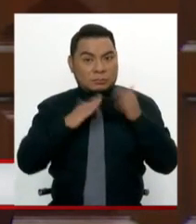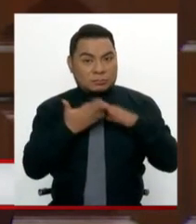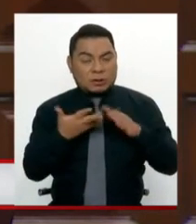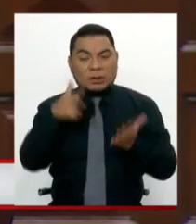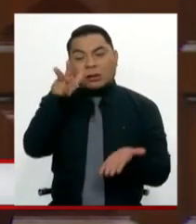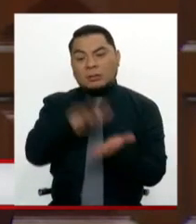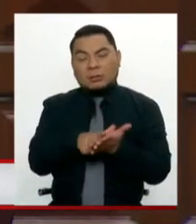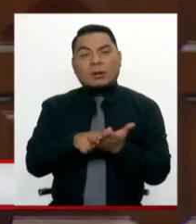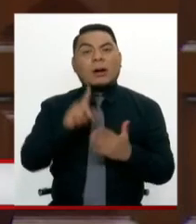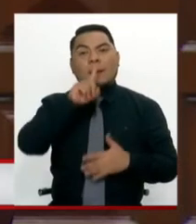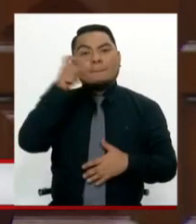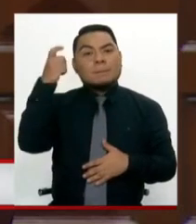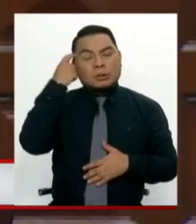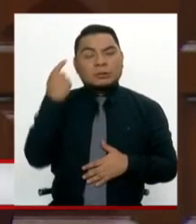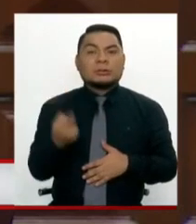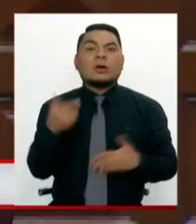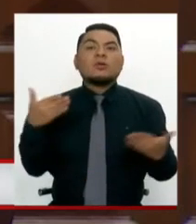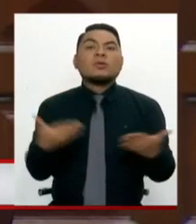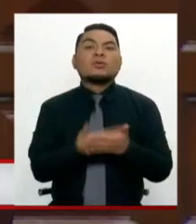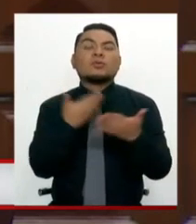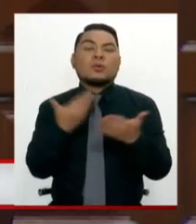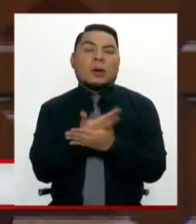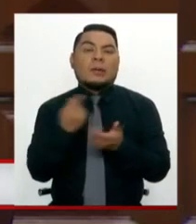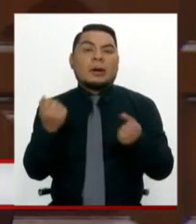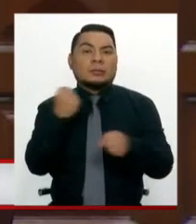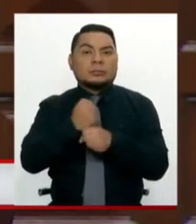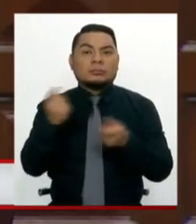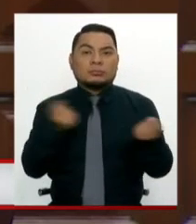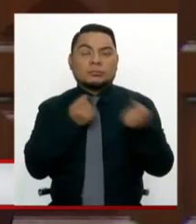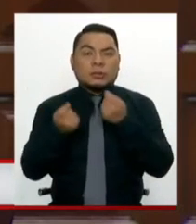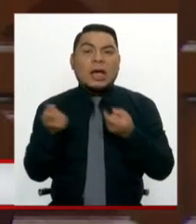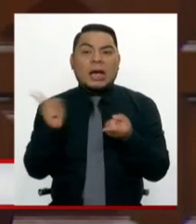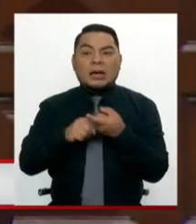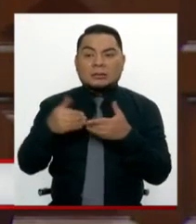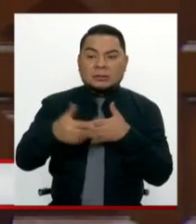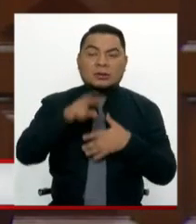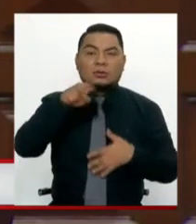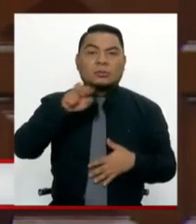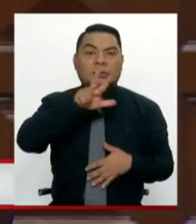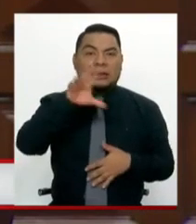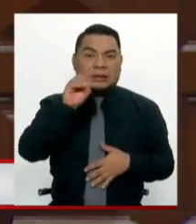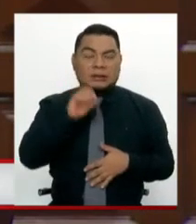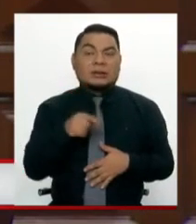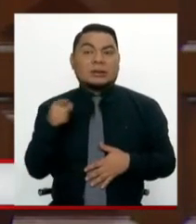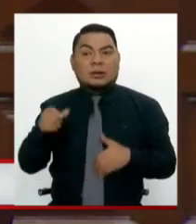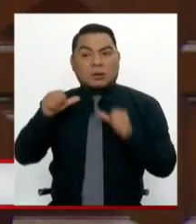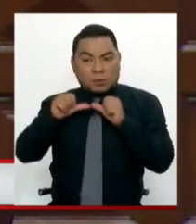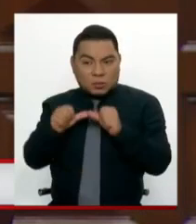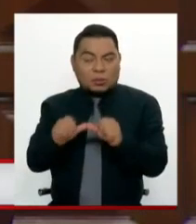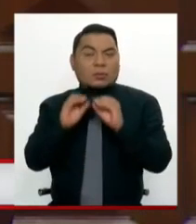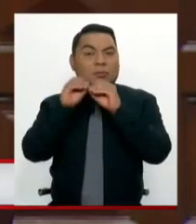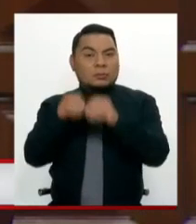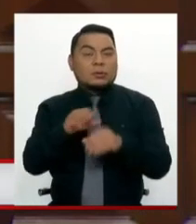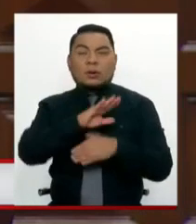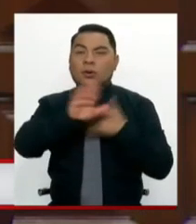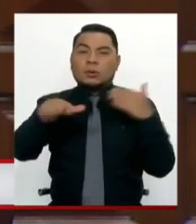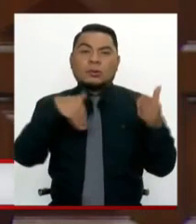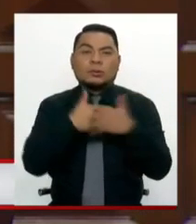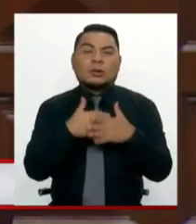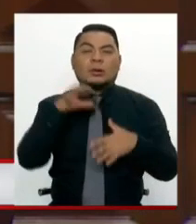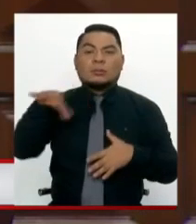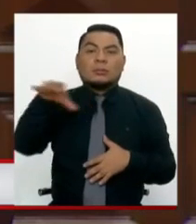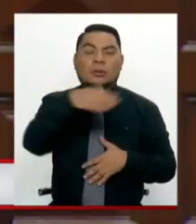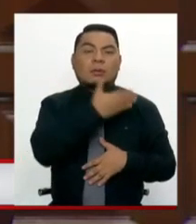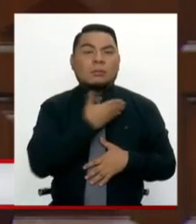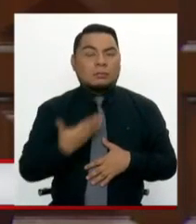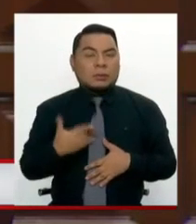aprobó la Política Nacional de Modernización de la Gestión Pública al 2030, la cual se continuará implementando en todas las entidades